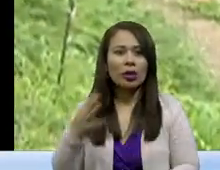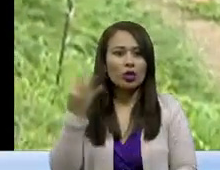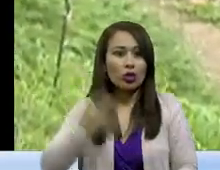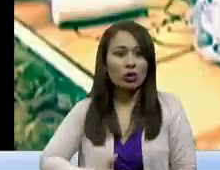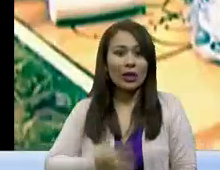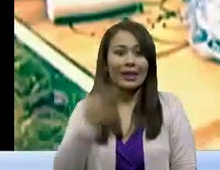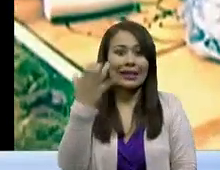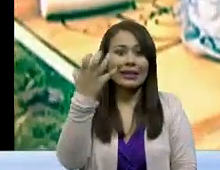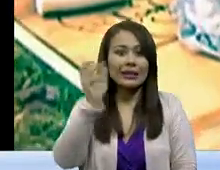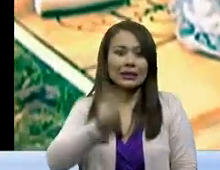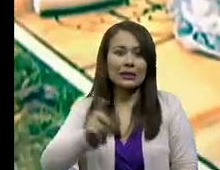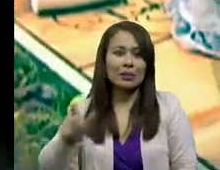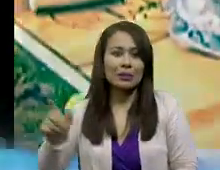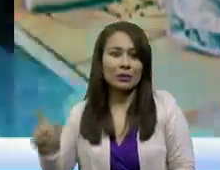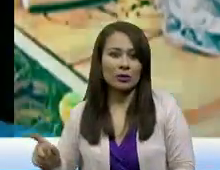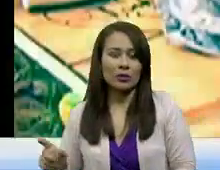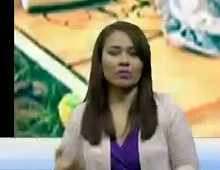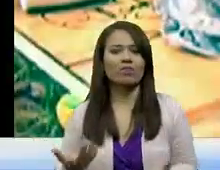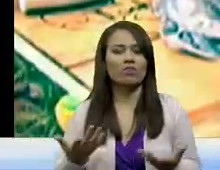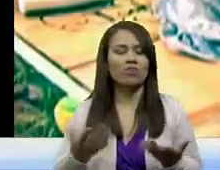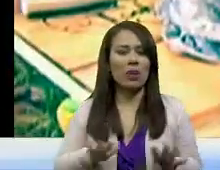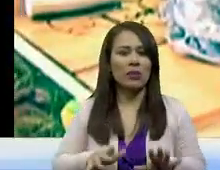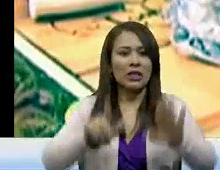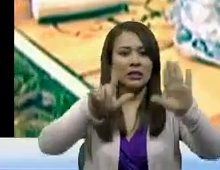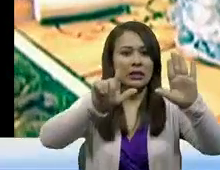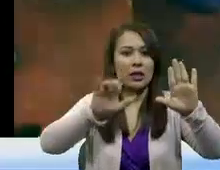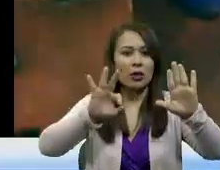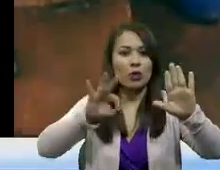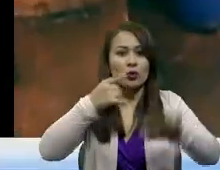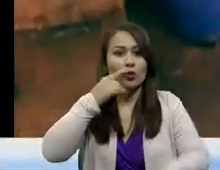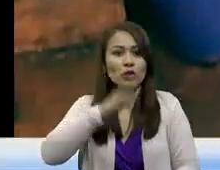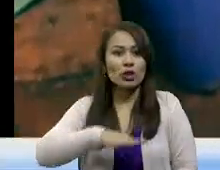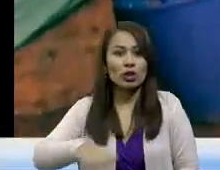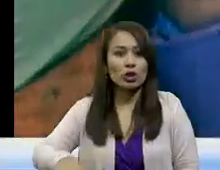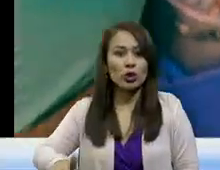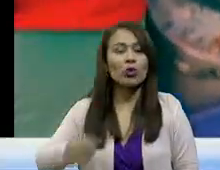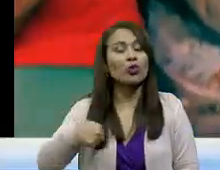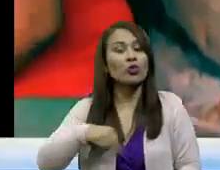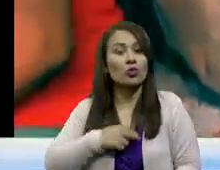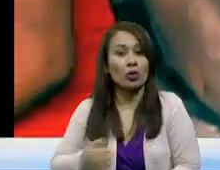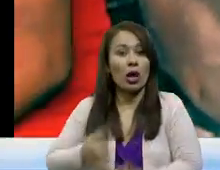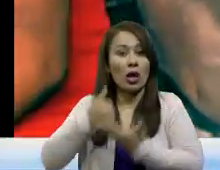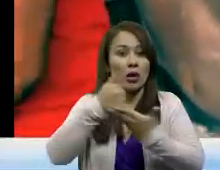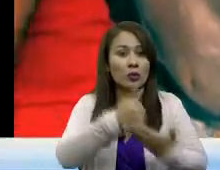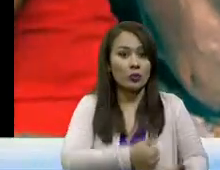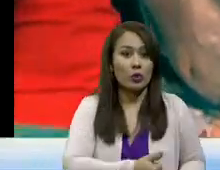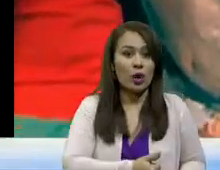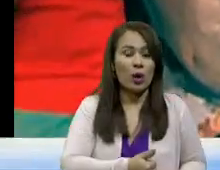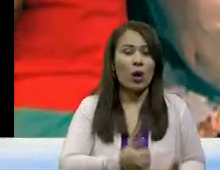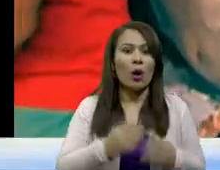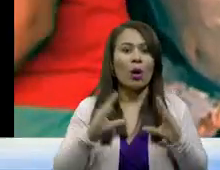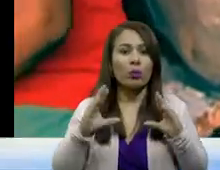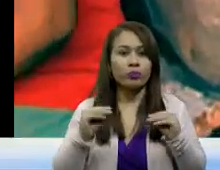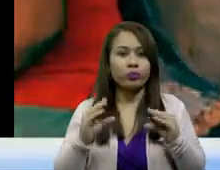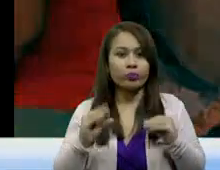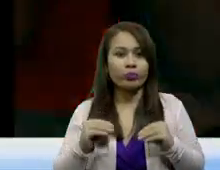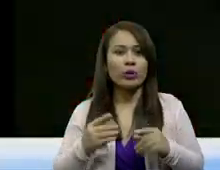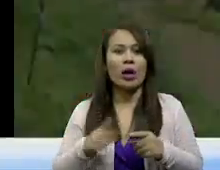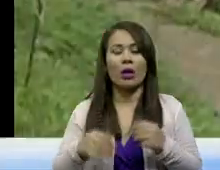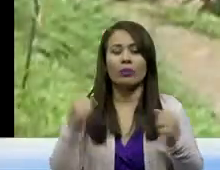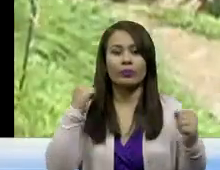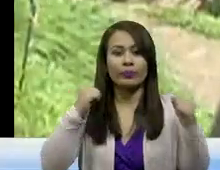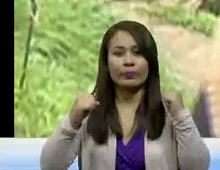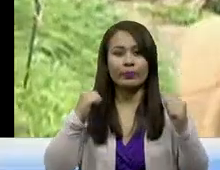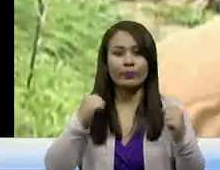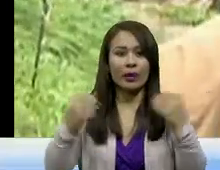20 personas, aproximadamente 7 a 8 menores de edad. Ya, la ayuda nuestra de primera instancia son la ayuda humanitaria de kits de limpieza,